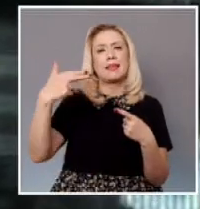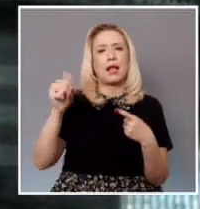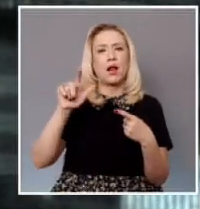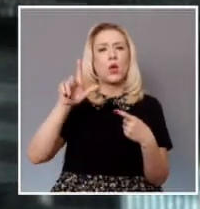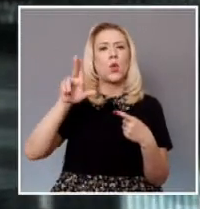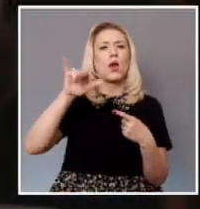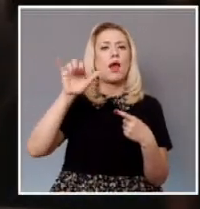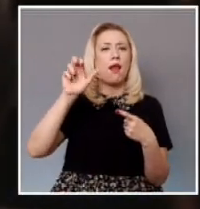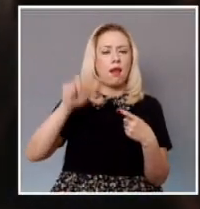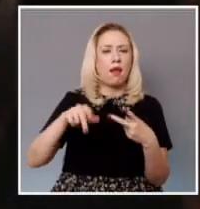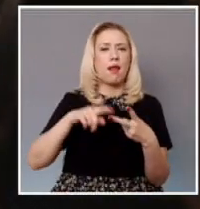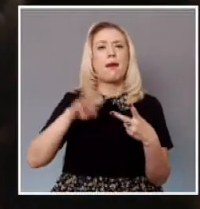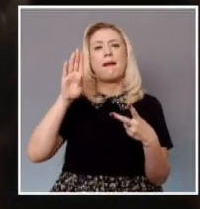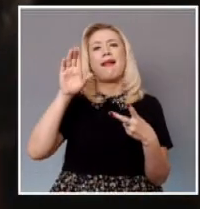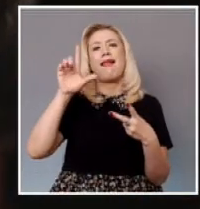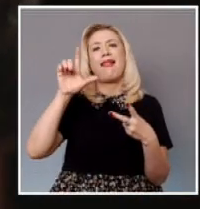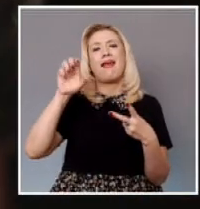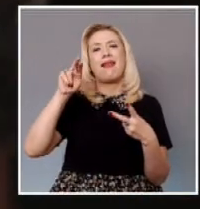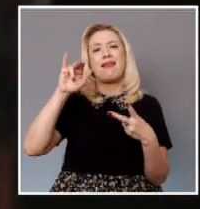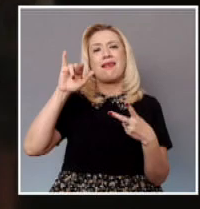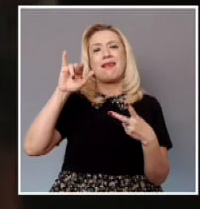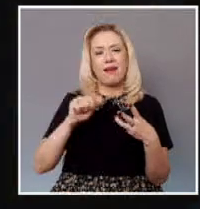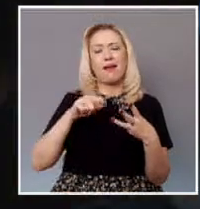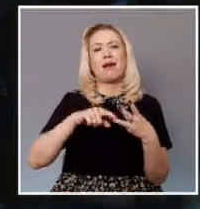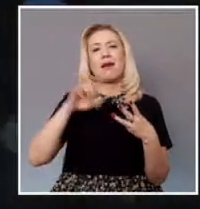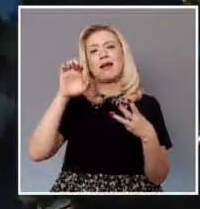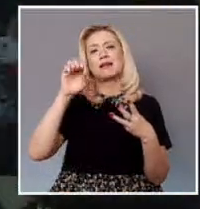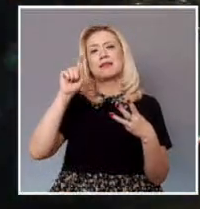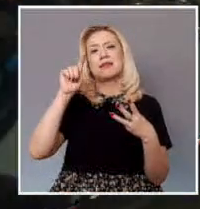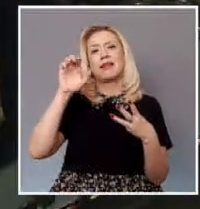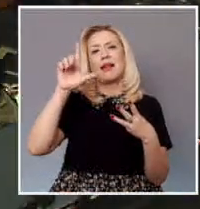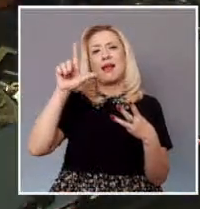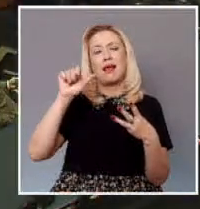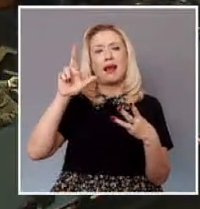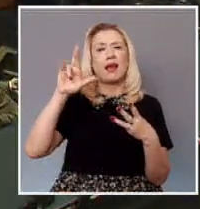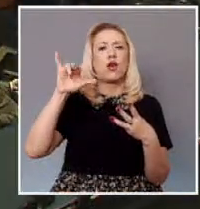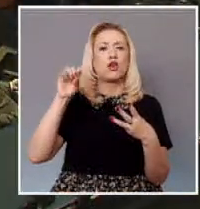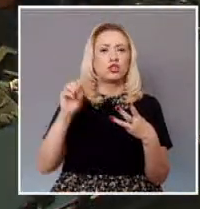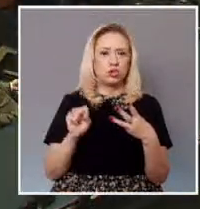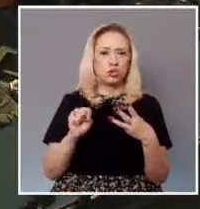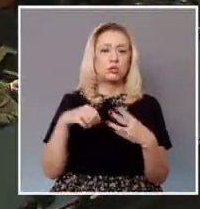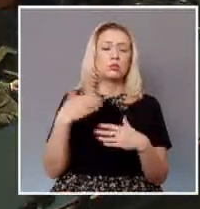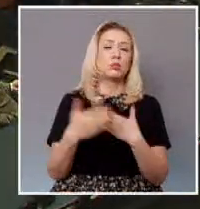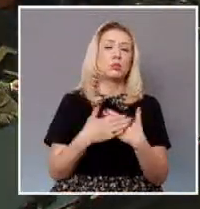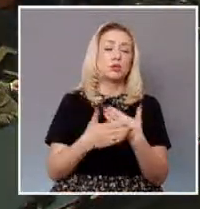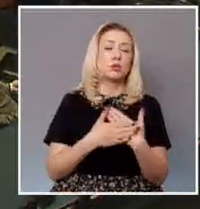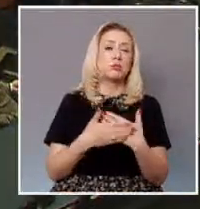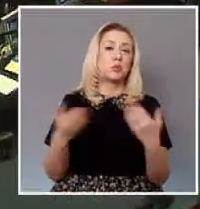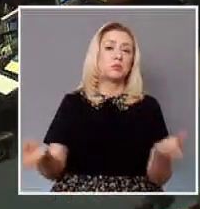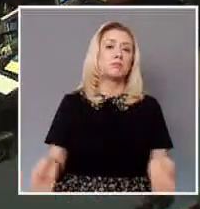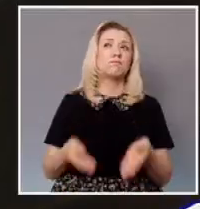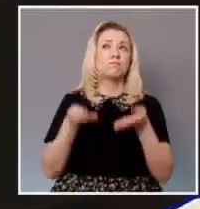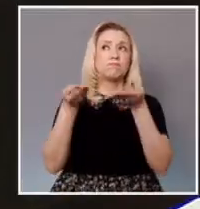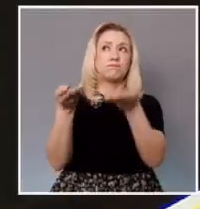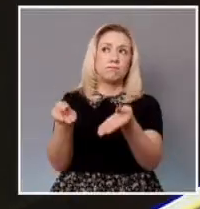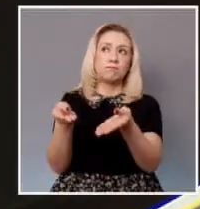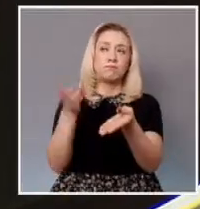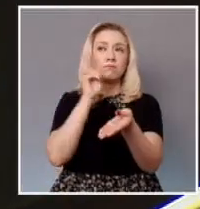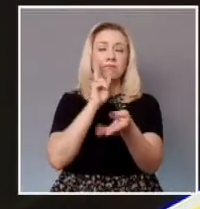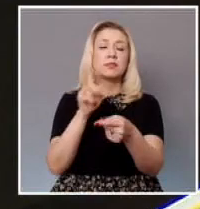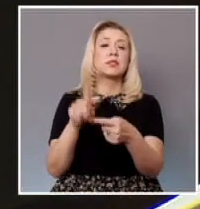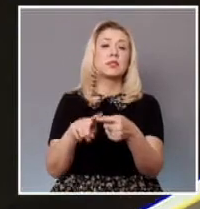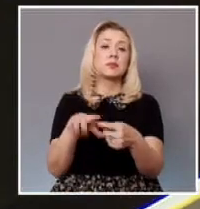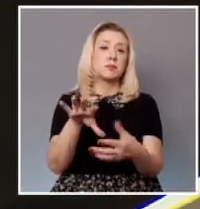Batres Guadarrama y María Estela Ríos González, y enviará al Pleno el dictamen de elegibilidad. La Cámara